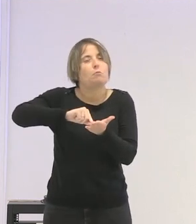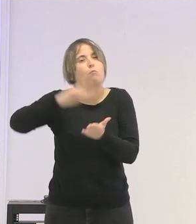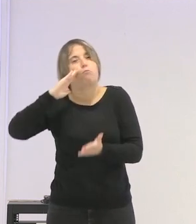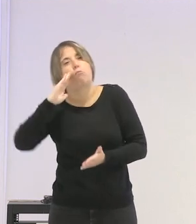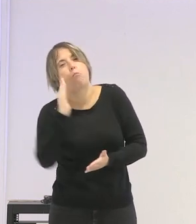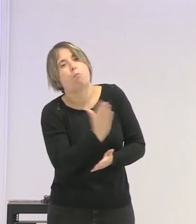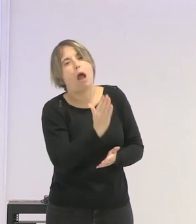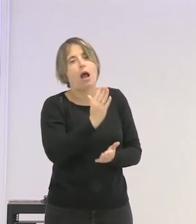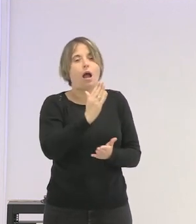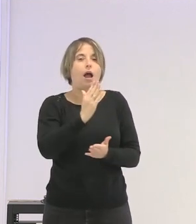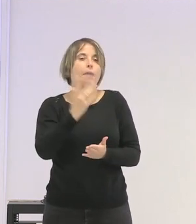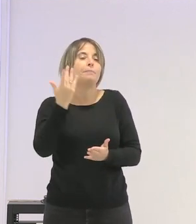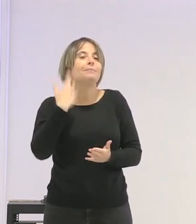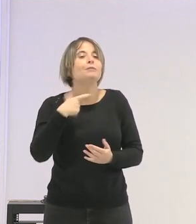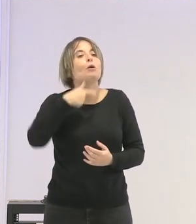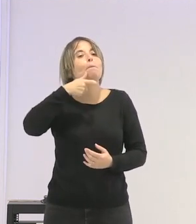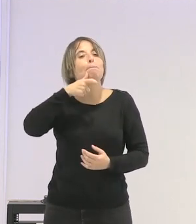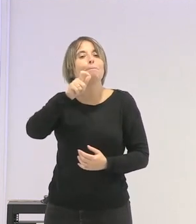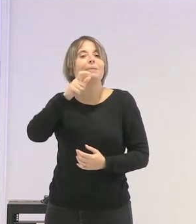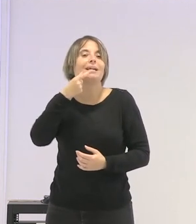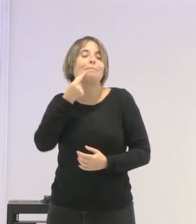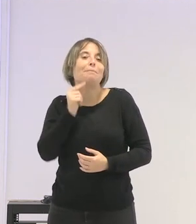penalizar los piropos por la calle,